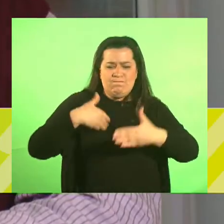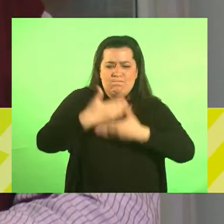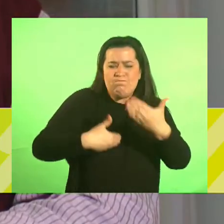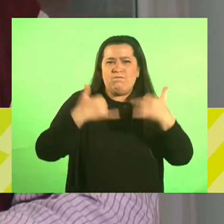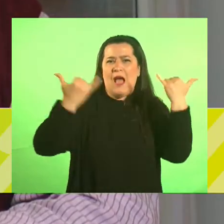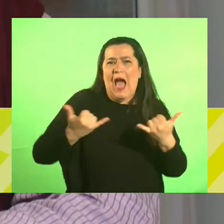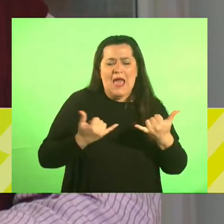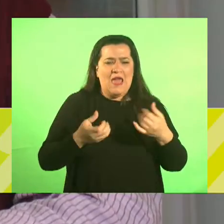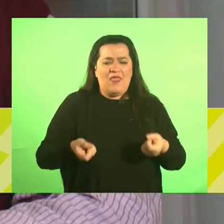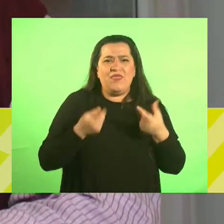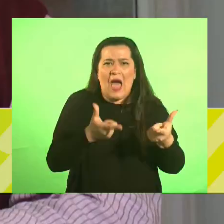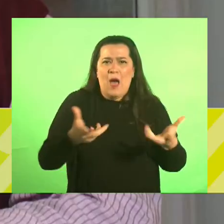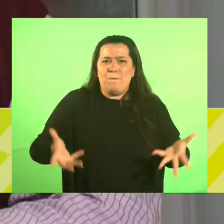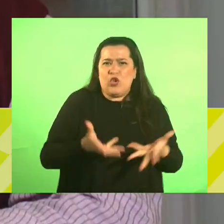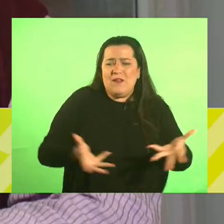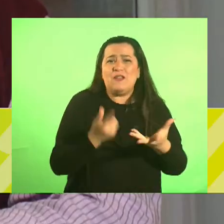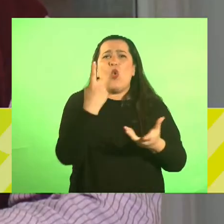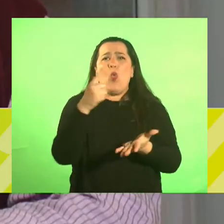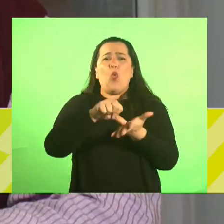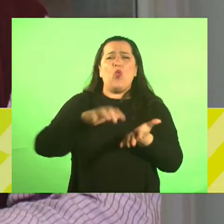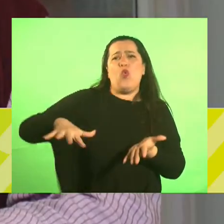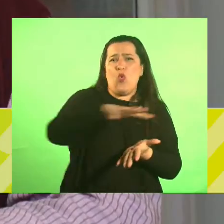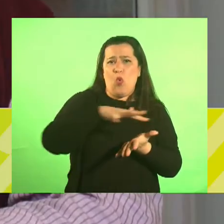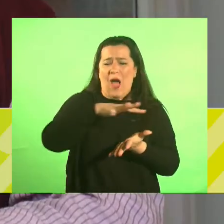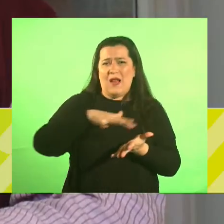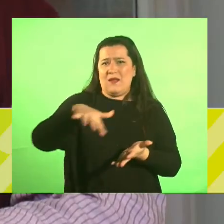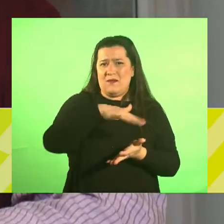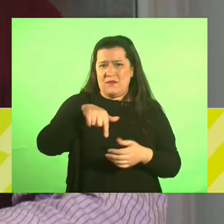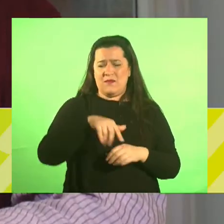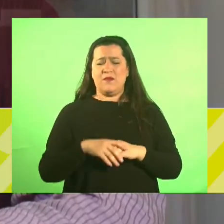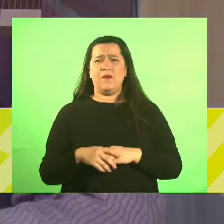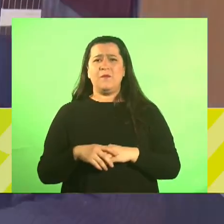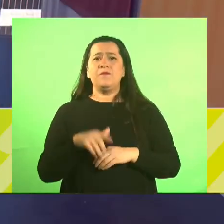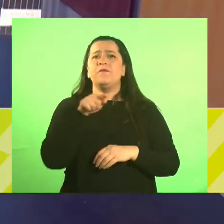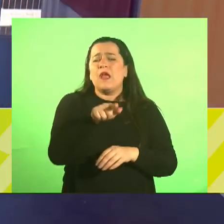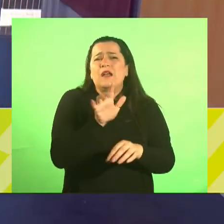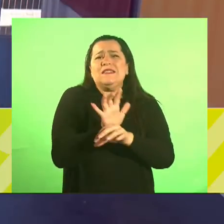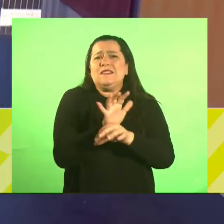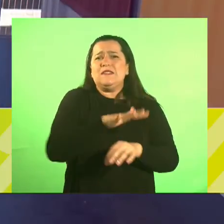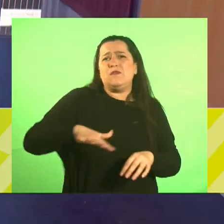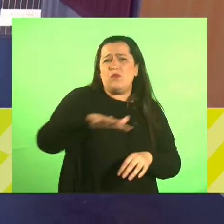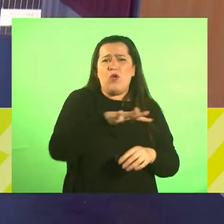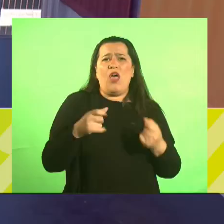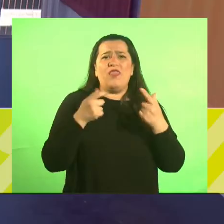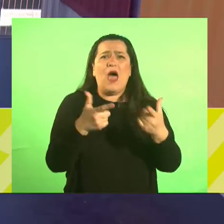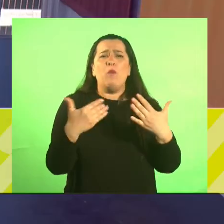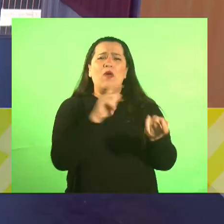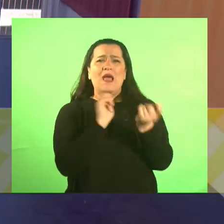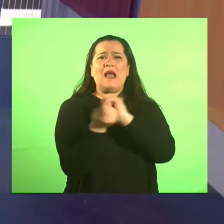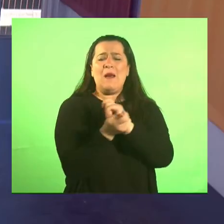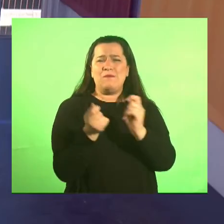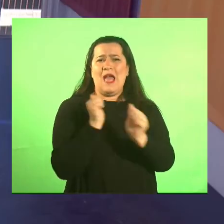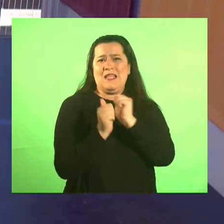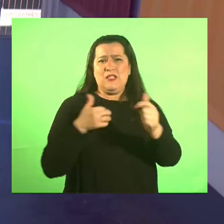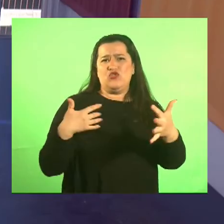específica, emotiva, y en un lugar, en un suelo, y es netamente simbólica. Es el símbolo lo que permite cambiar la historia, no es